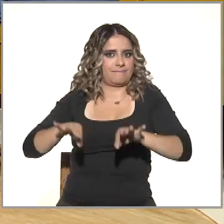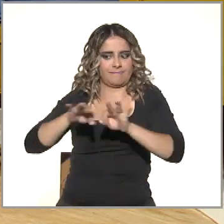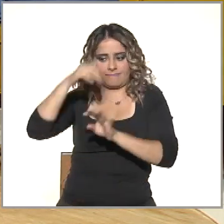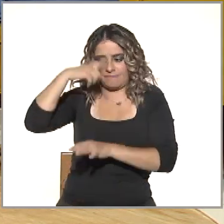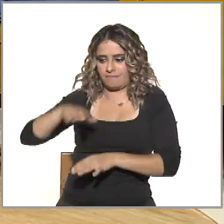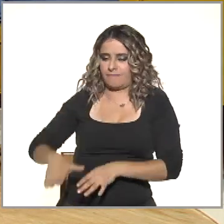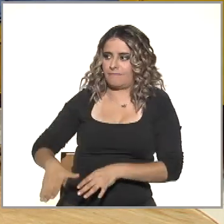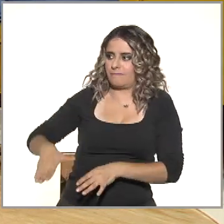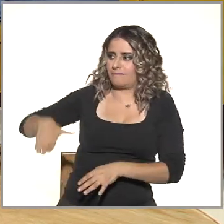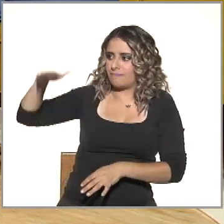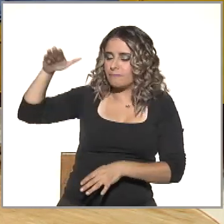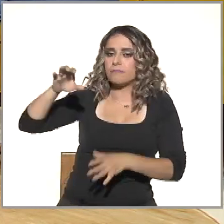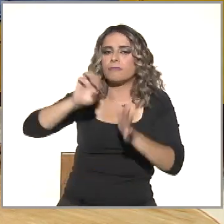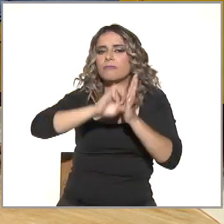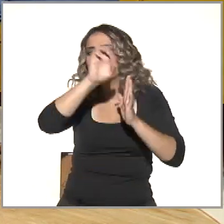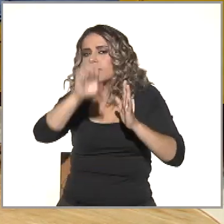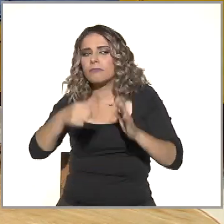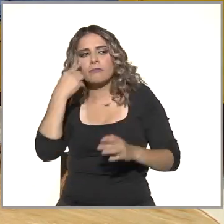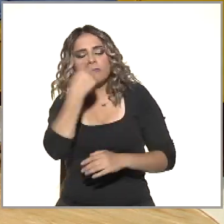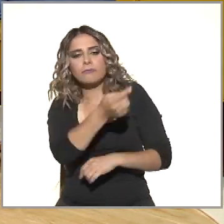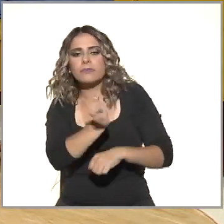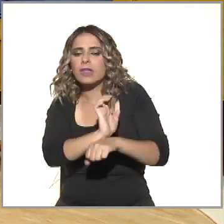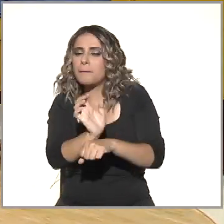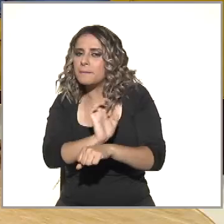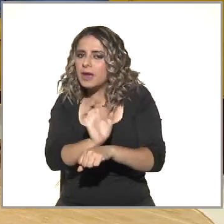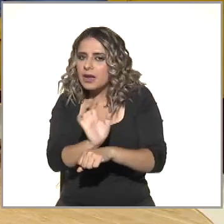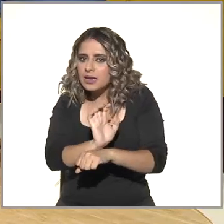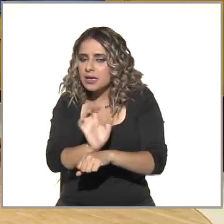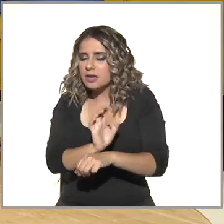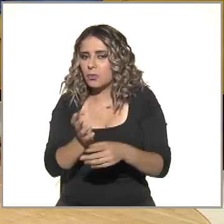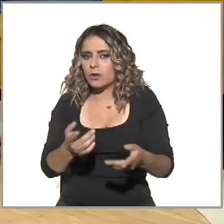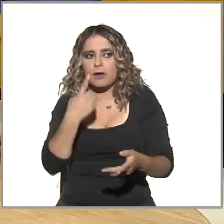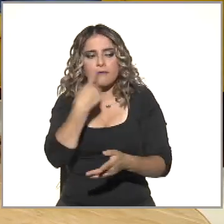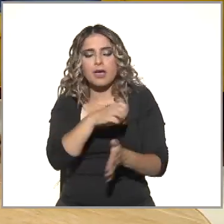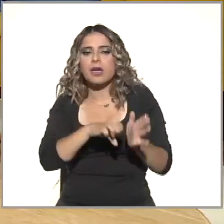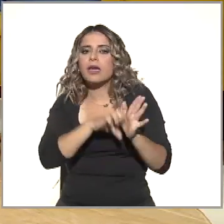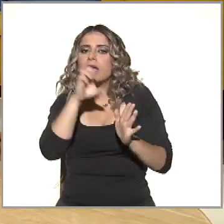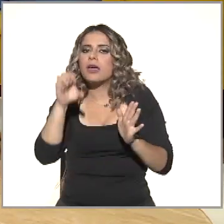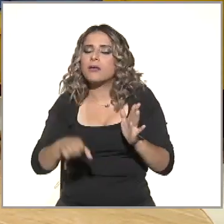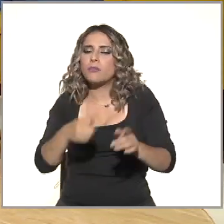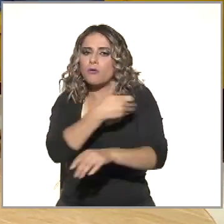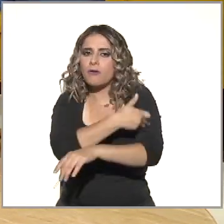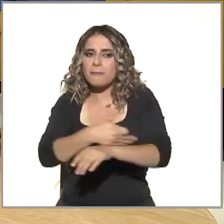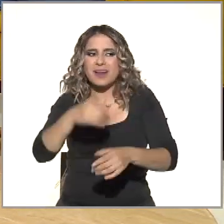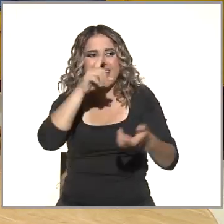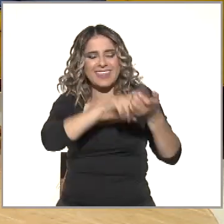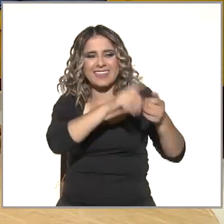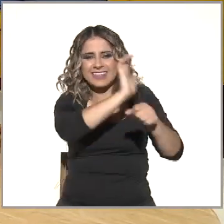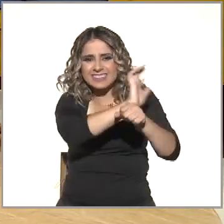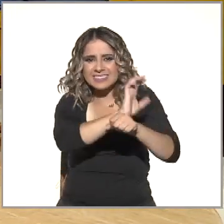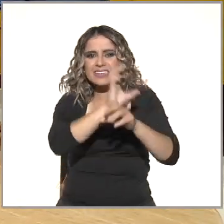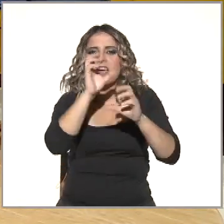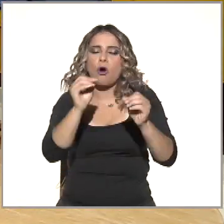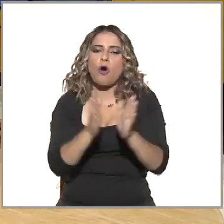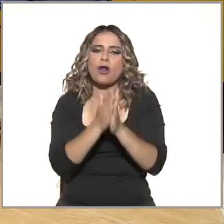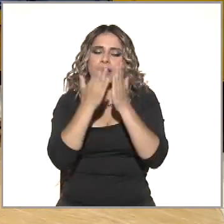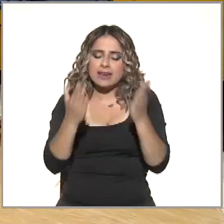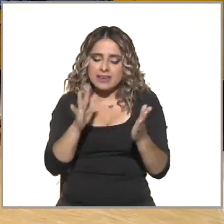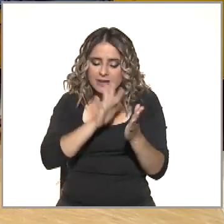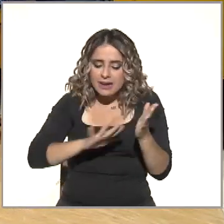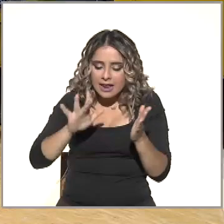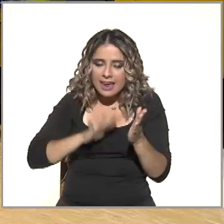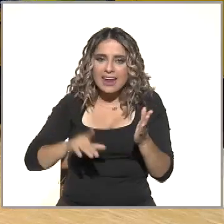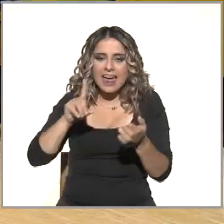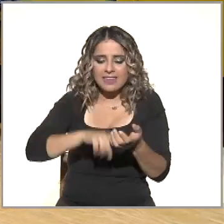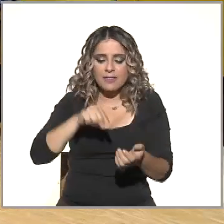pensaba yo en las películas, ¿no? En los ejemplos de familia que podemos ver en el cine, en la literatura, lo que tú dices, ¿no?